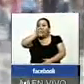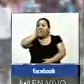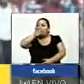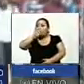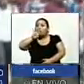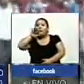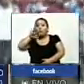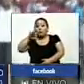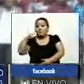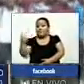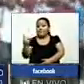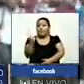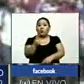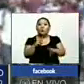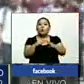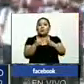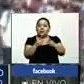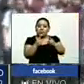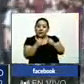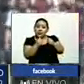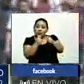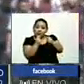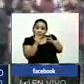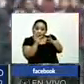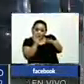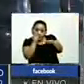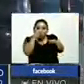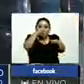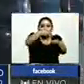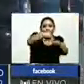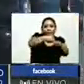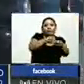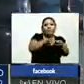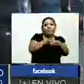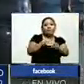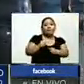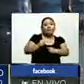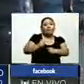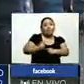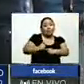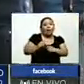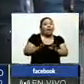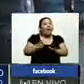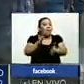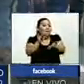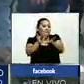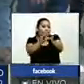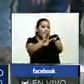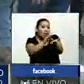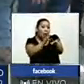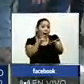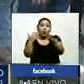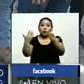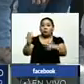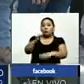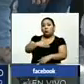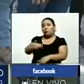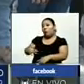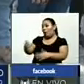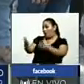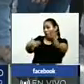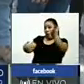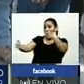345 pandilleros han intentado incorporarse a las filas de la Fuerza Armada, aprovechando el llamado del gobierno